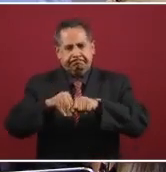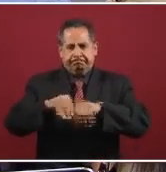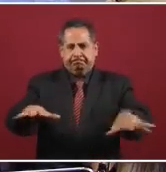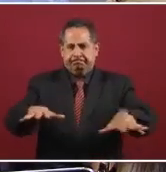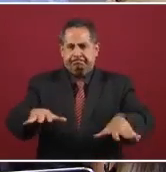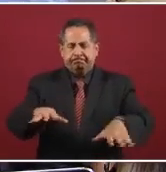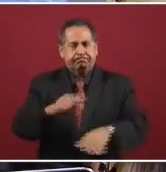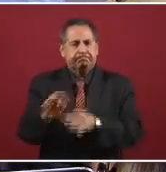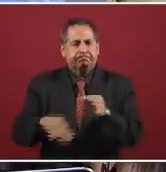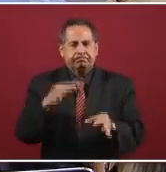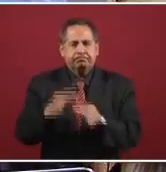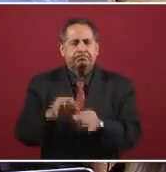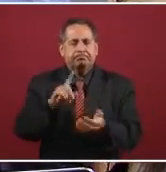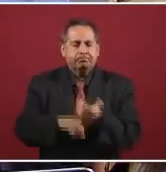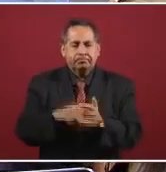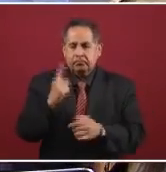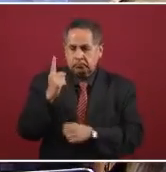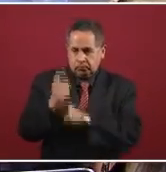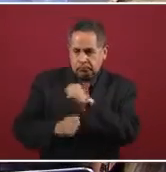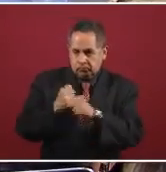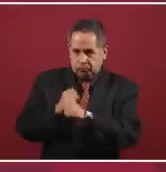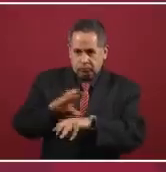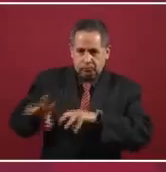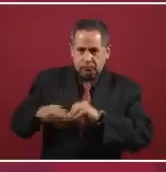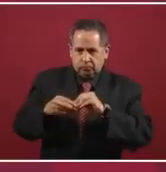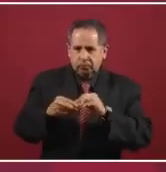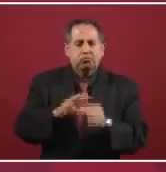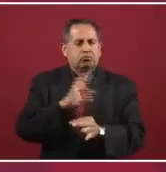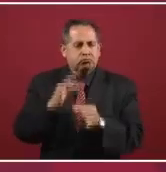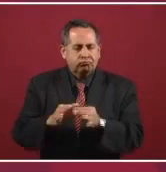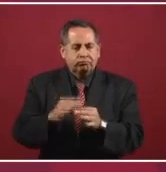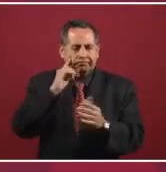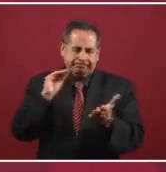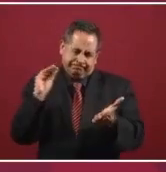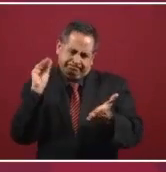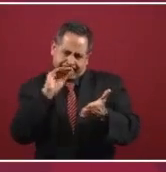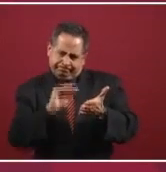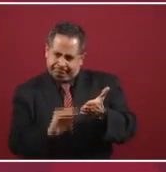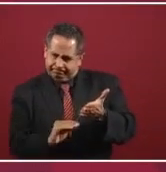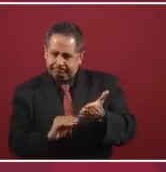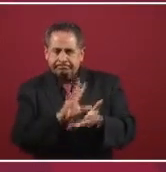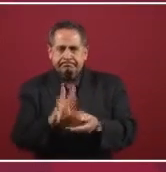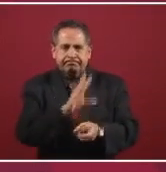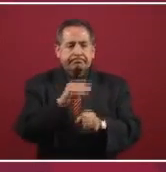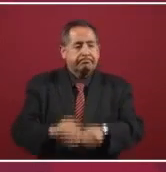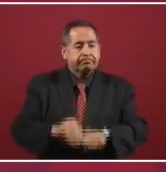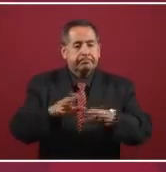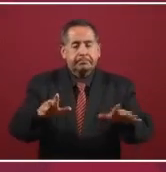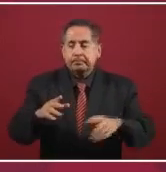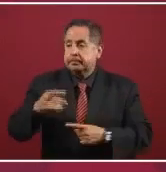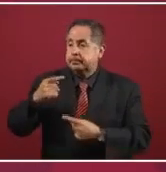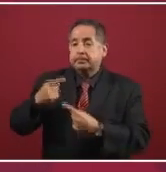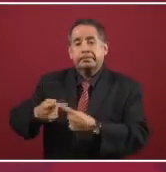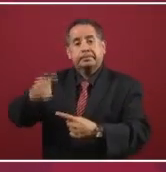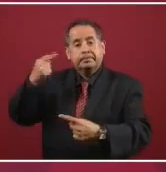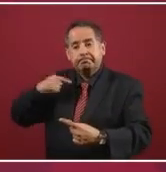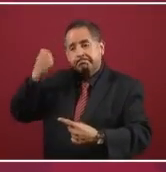al cumplir exactamente un año, para poder ya incorporar las